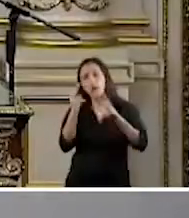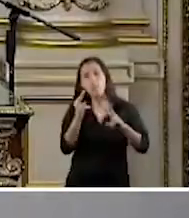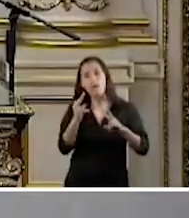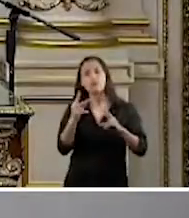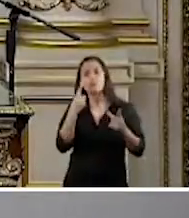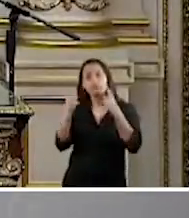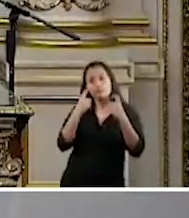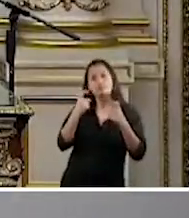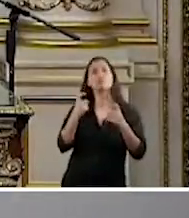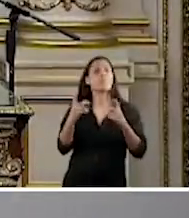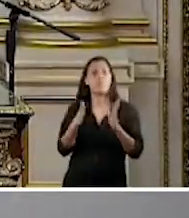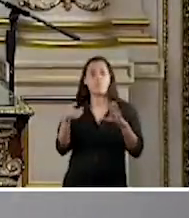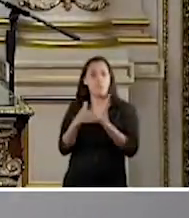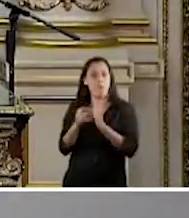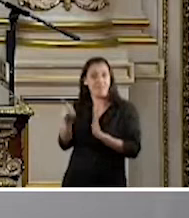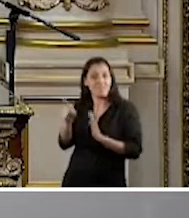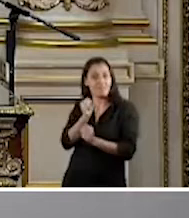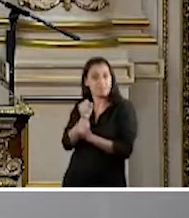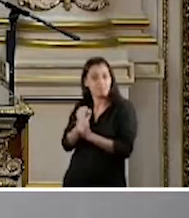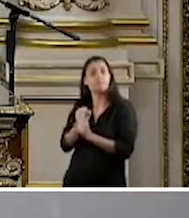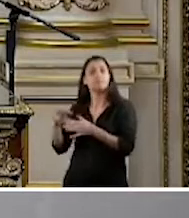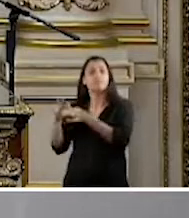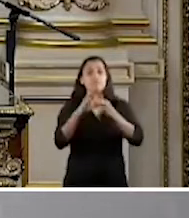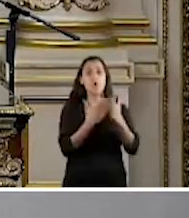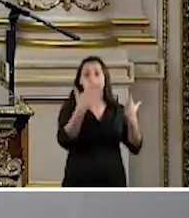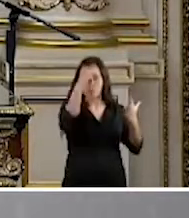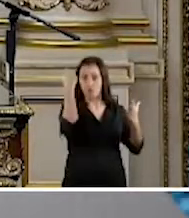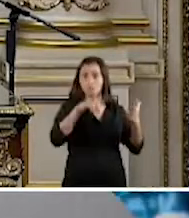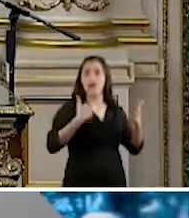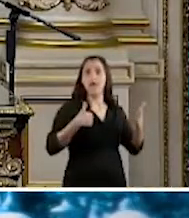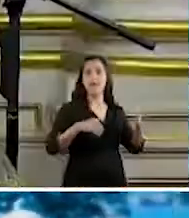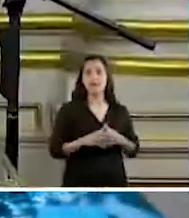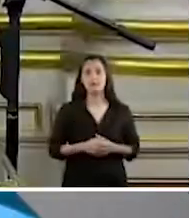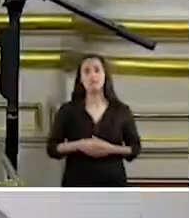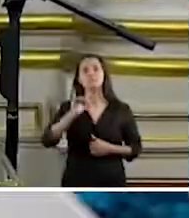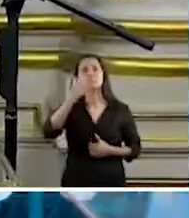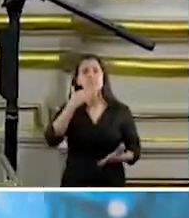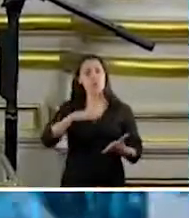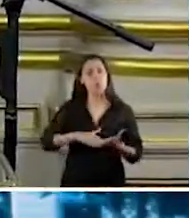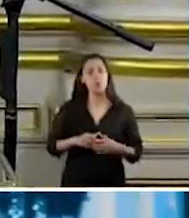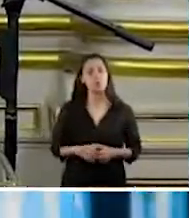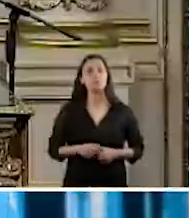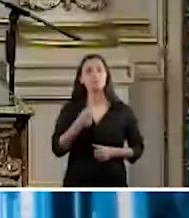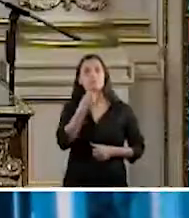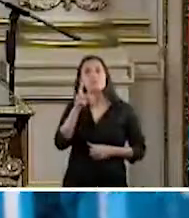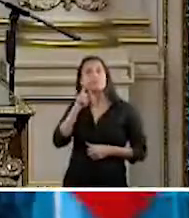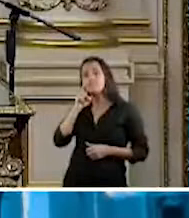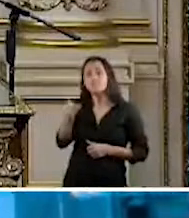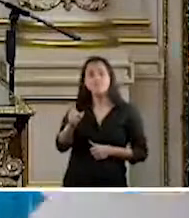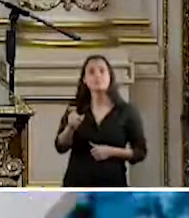dudas nosotros podemos tomar una decisión nosotros de hecho vendemos algunos